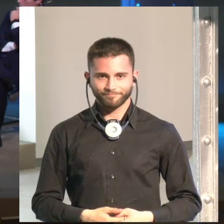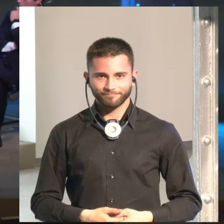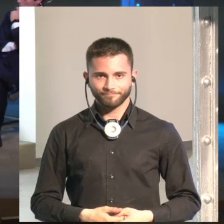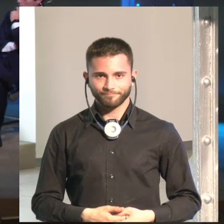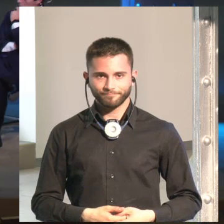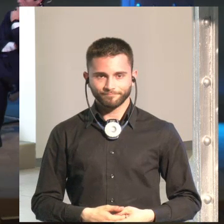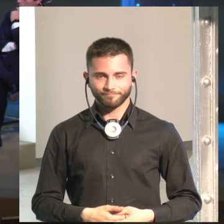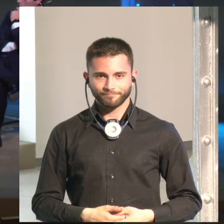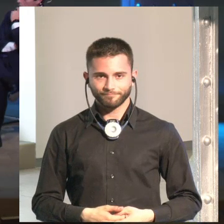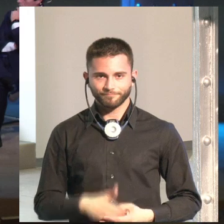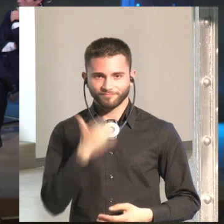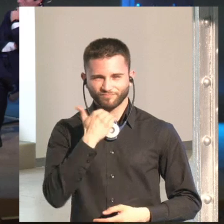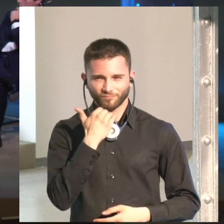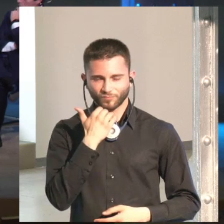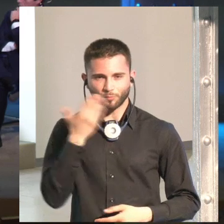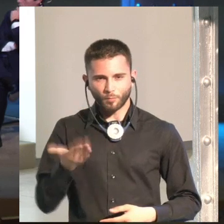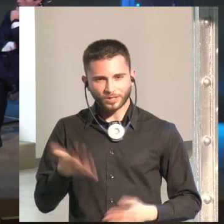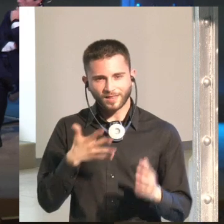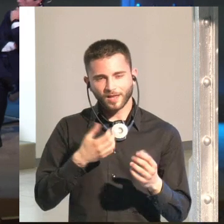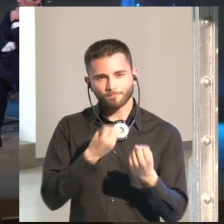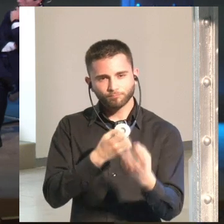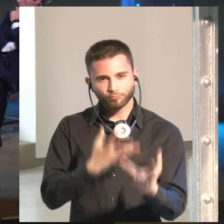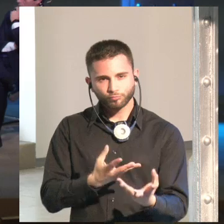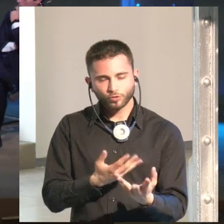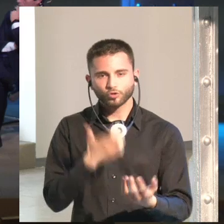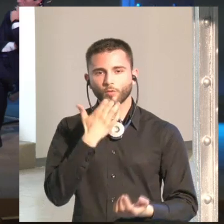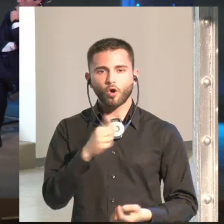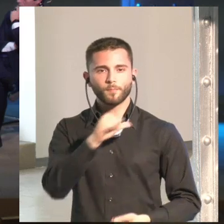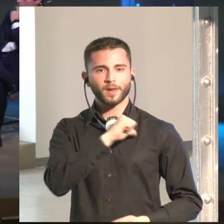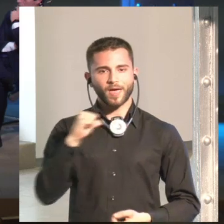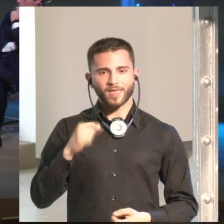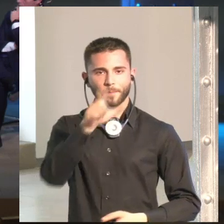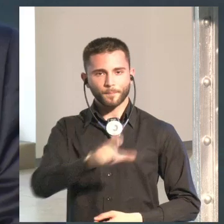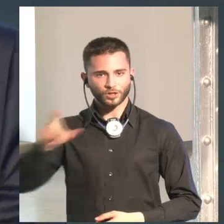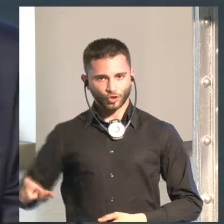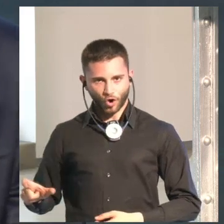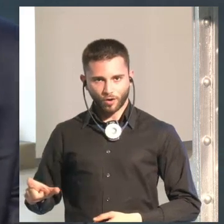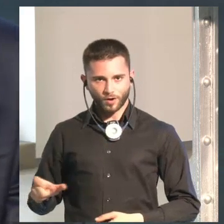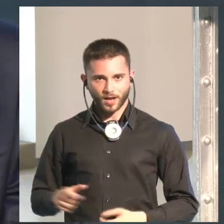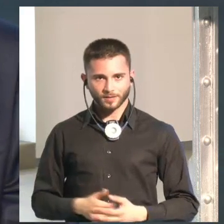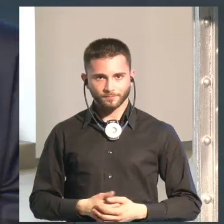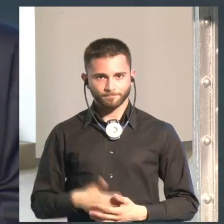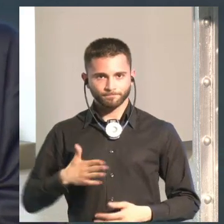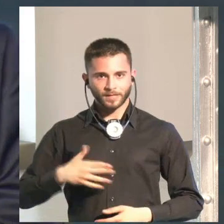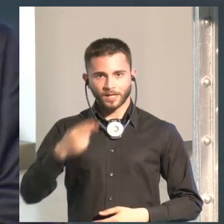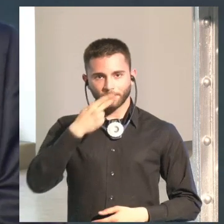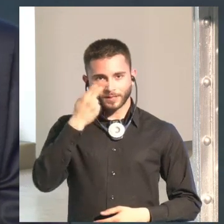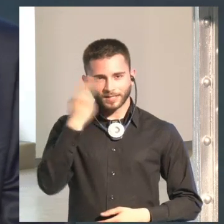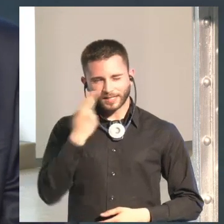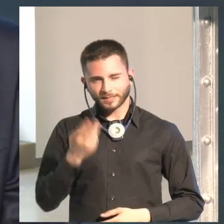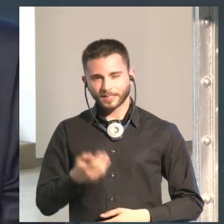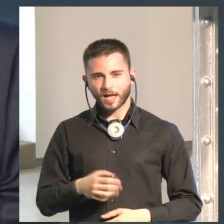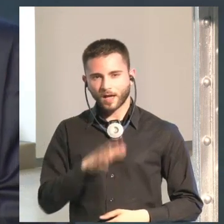estamos hablando de algo muy importante como es la privacidad de las personas. Y me interesa, para contextualizar la